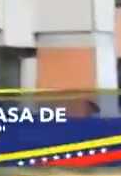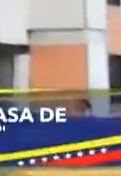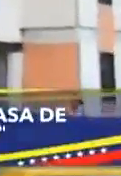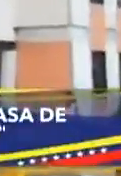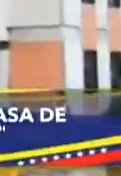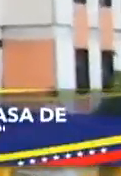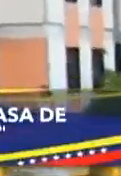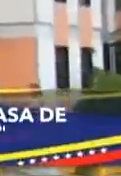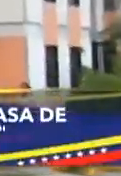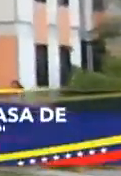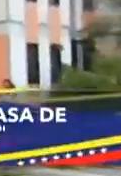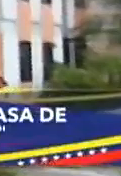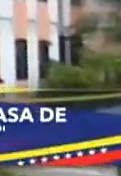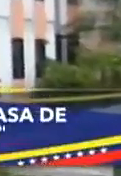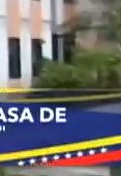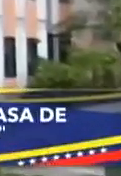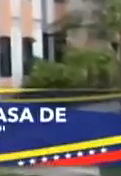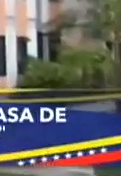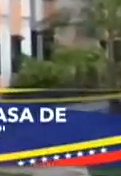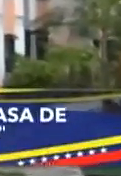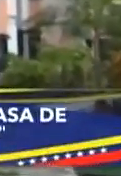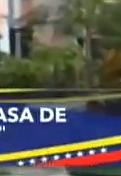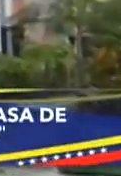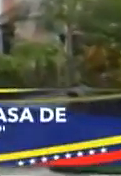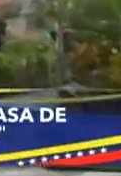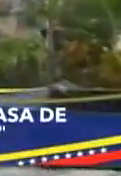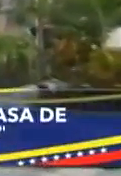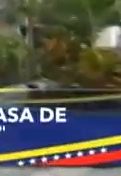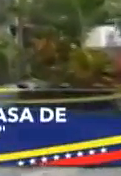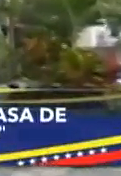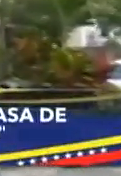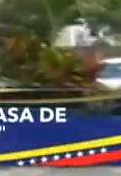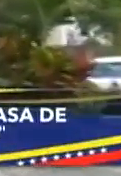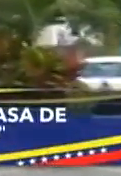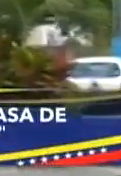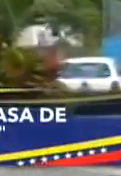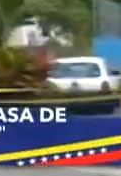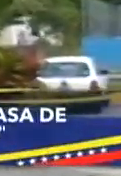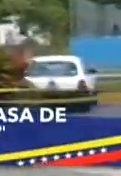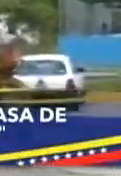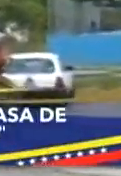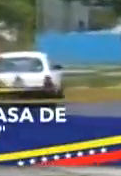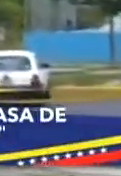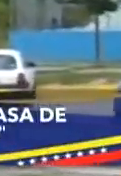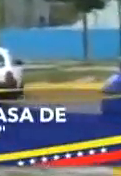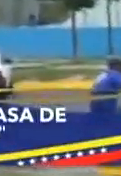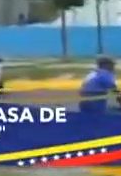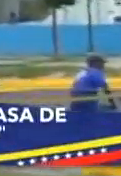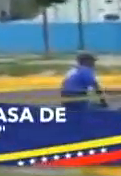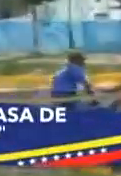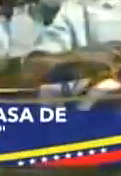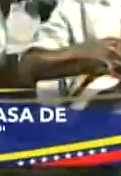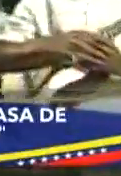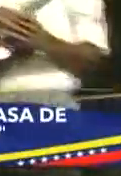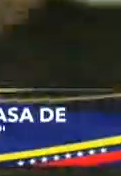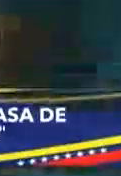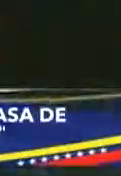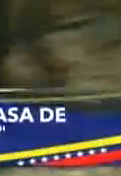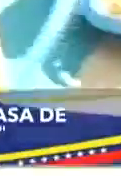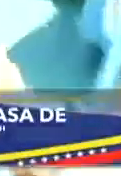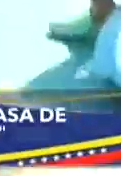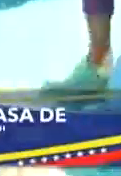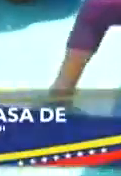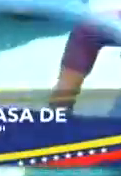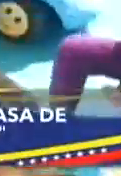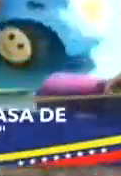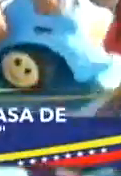deportivas. Aquí podemos ver a estos muchachos que son de la escuela de boxeo, que tienen su escuela aquí dentro de